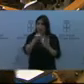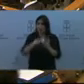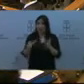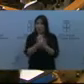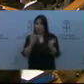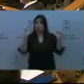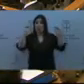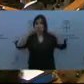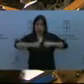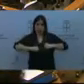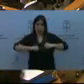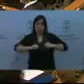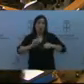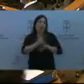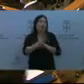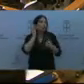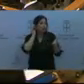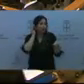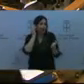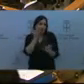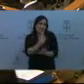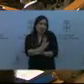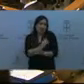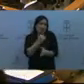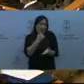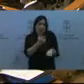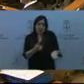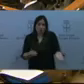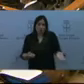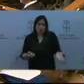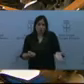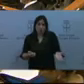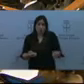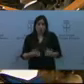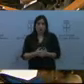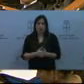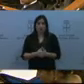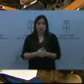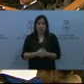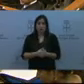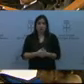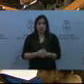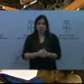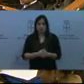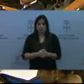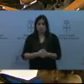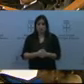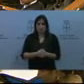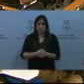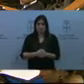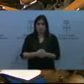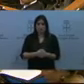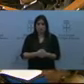presentación así lo ha hecho. De todas maneras, quizás sea un